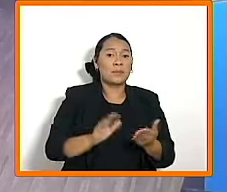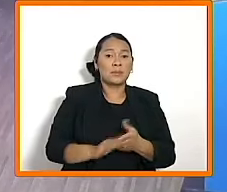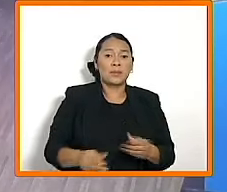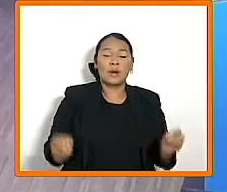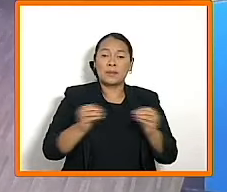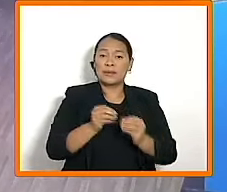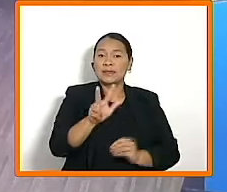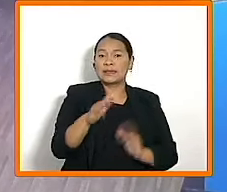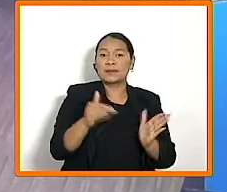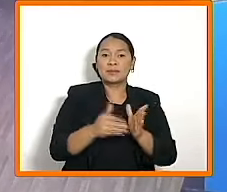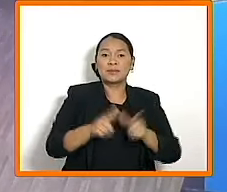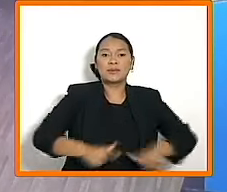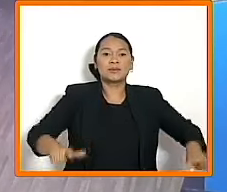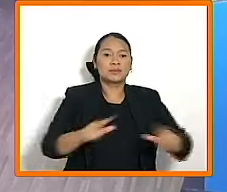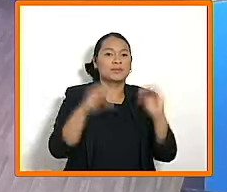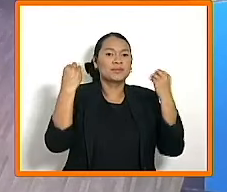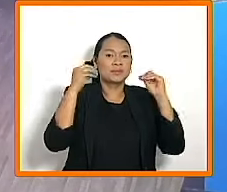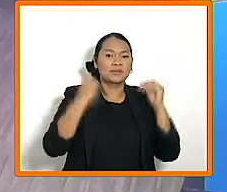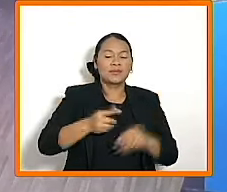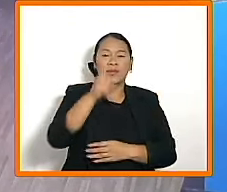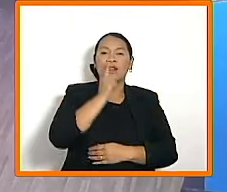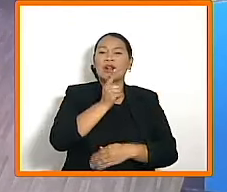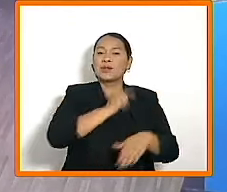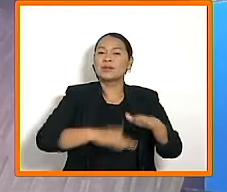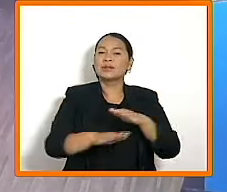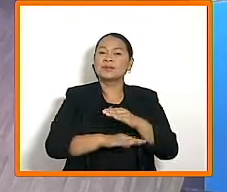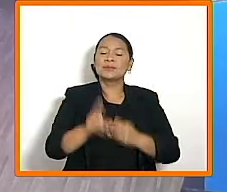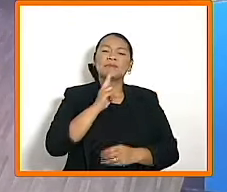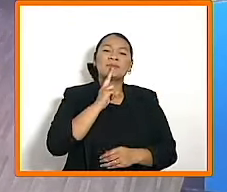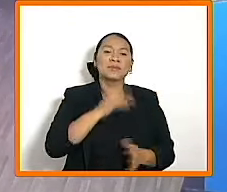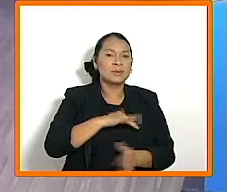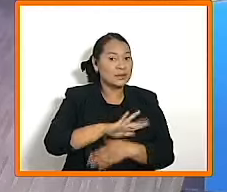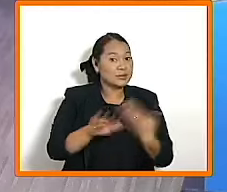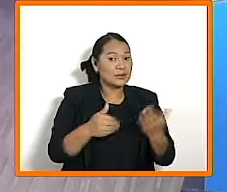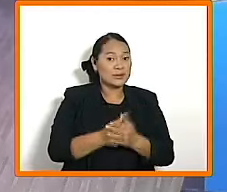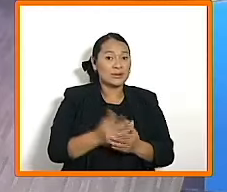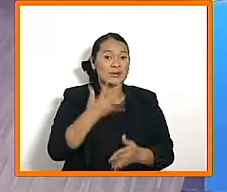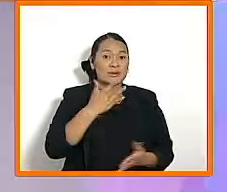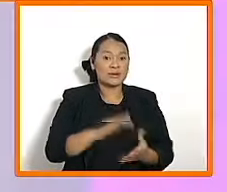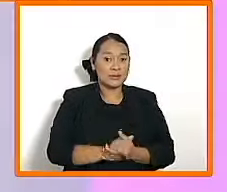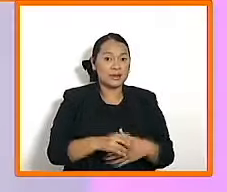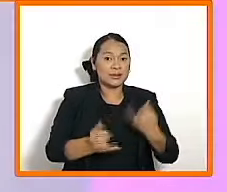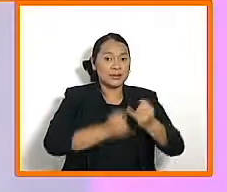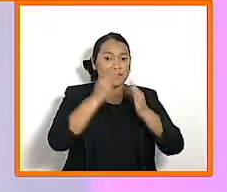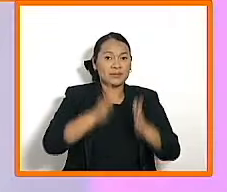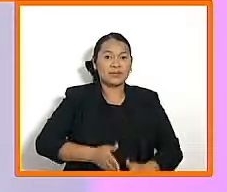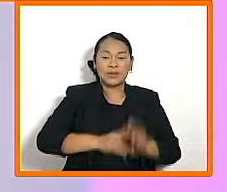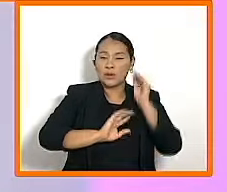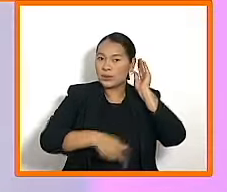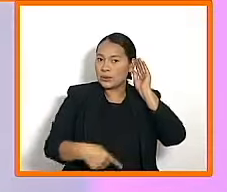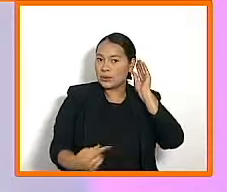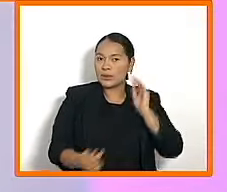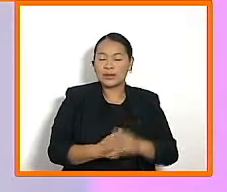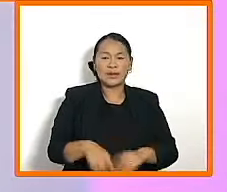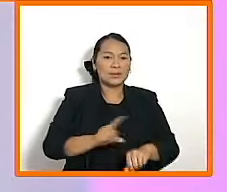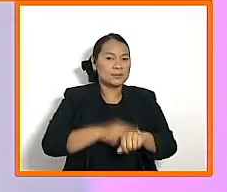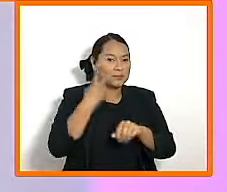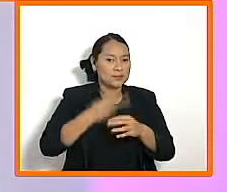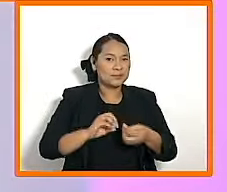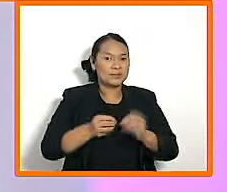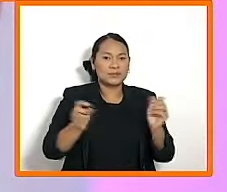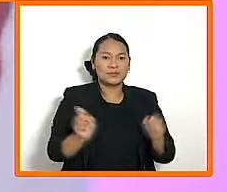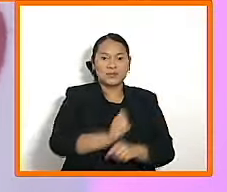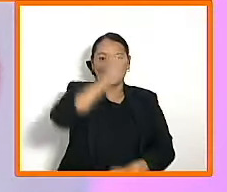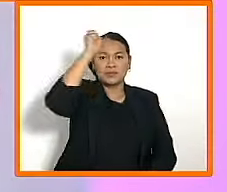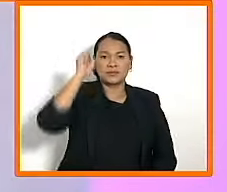loto a nivel n Te deseo suerte si en esta mañana sos jugador para diaria porque vamos a conocer el primer dígito seleccionado